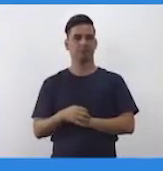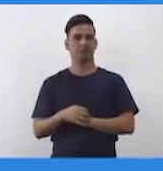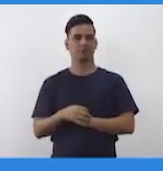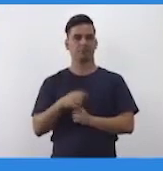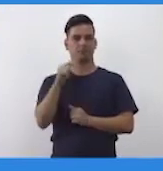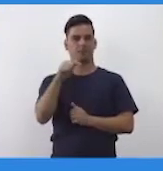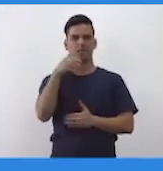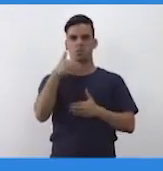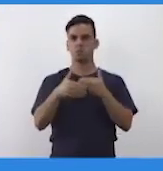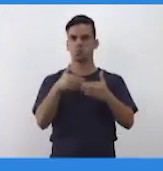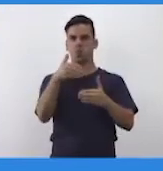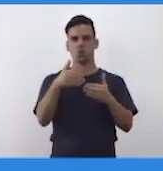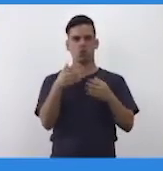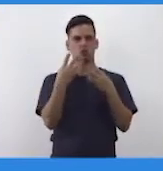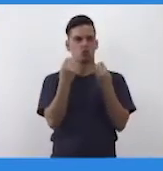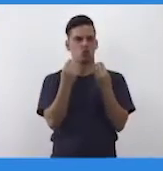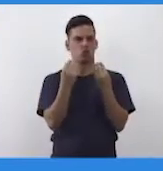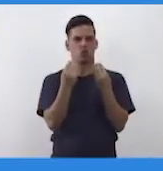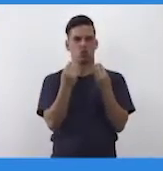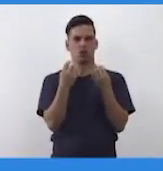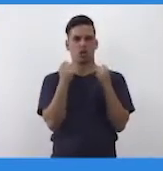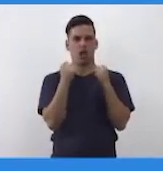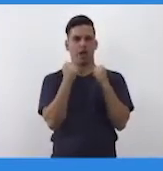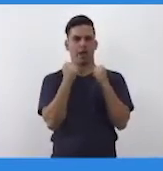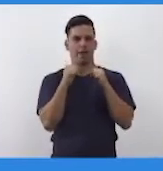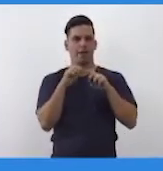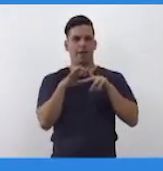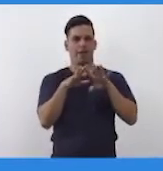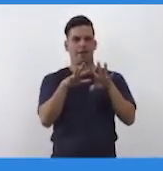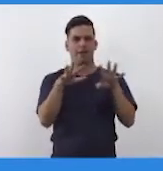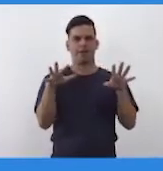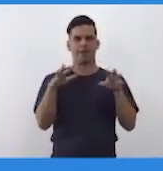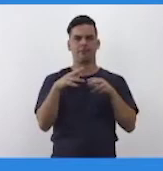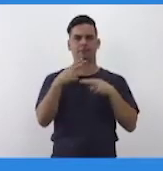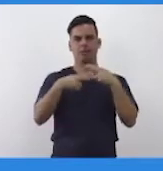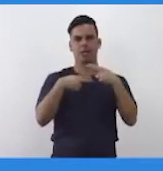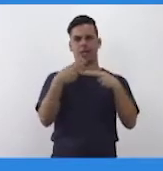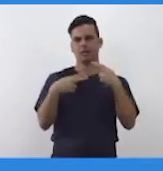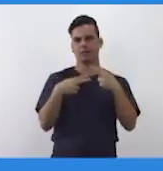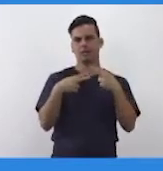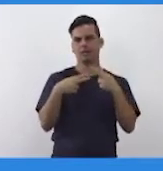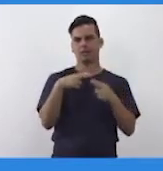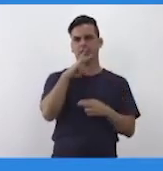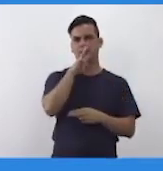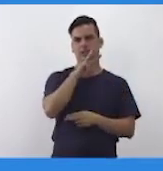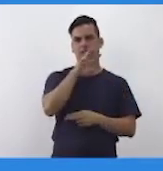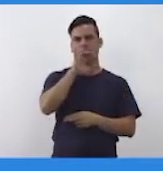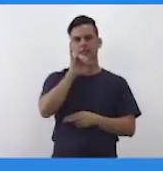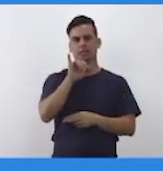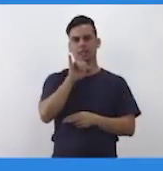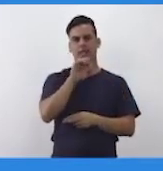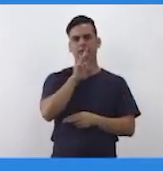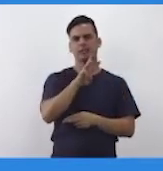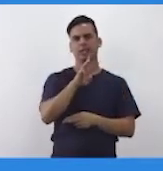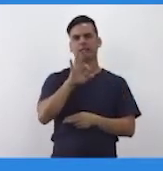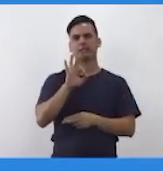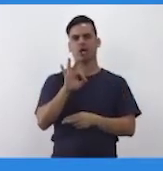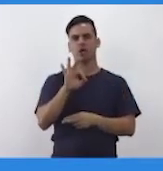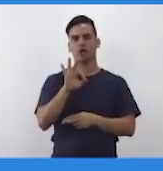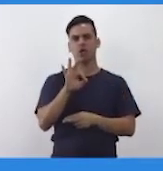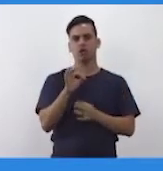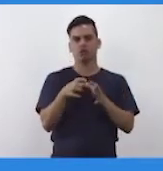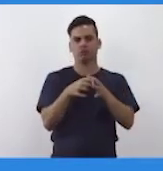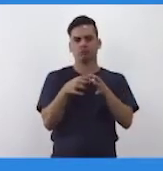altamente energético. Se producen entre 36 y 38 moléculas de